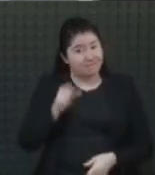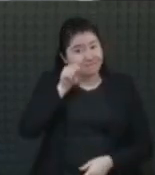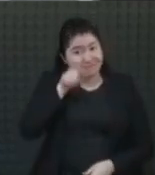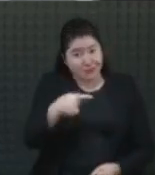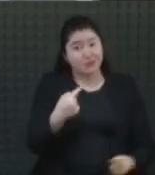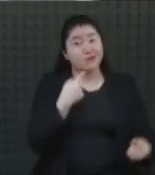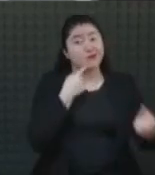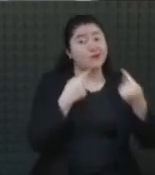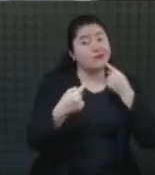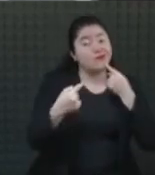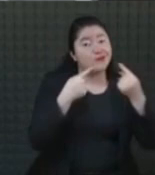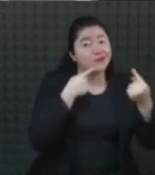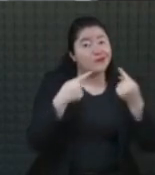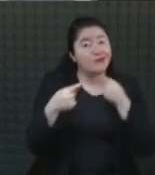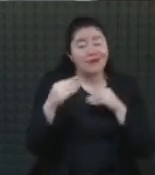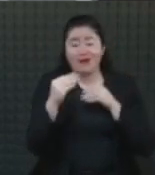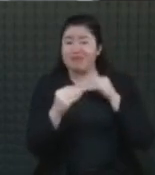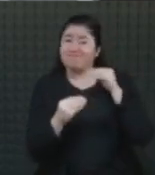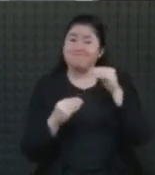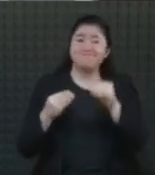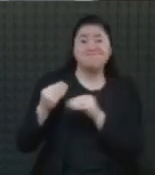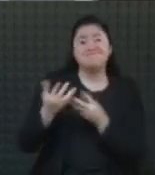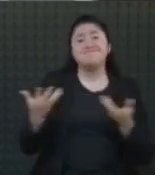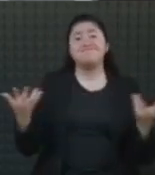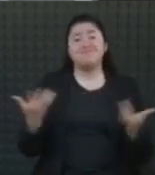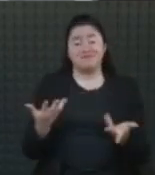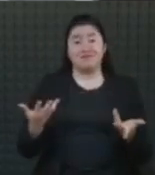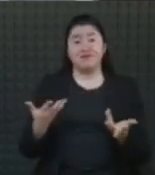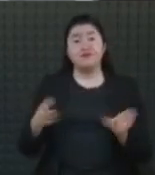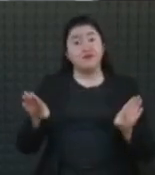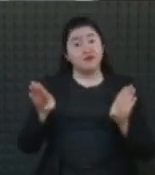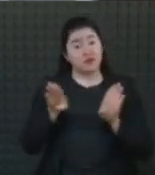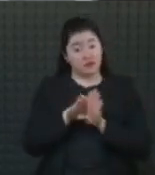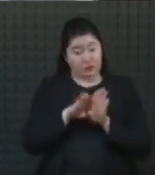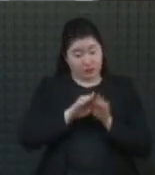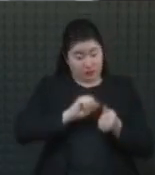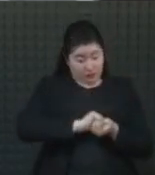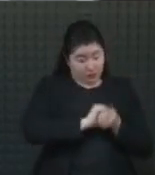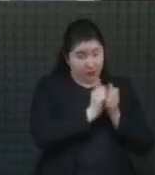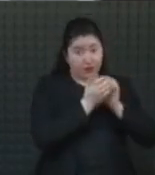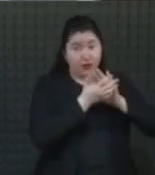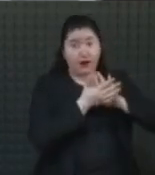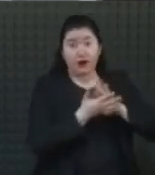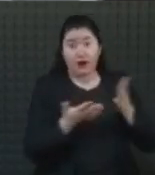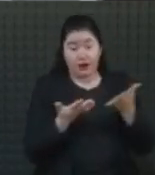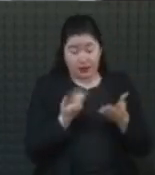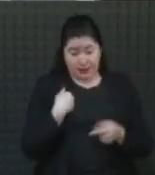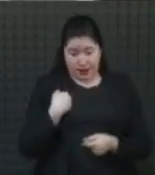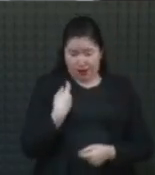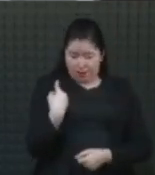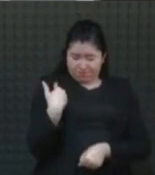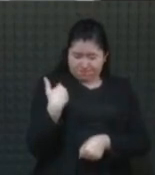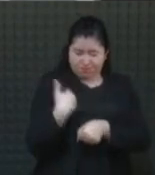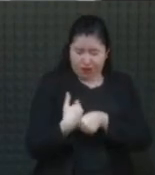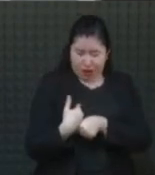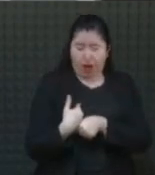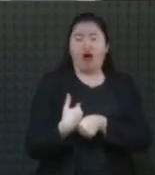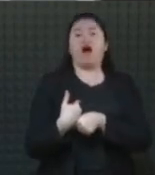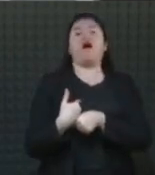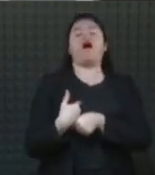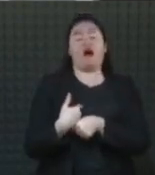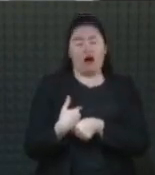debate actual. Y la única manera de transformar y de reconocer en nosotros mismos y en los demás